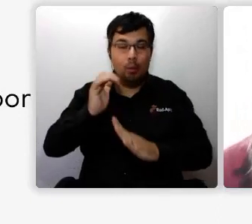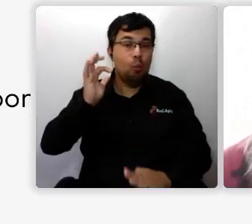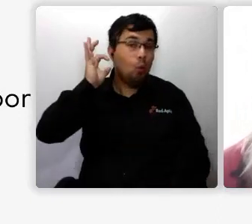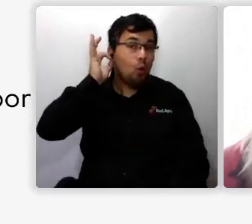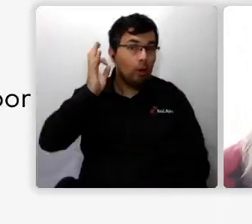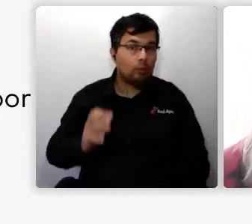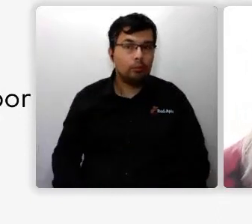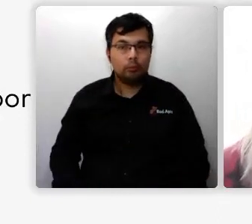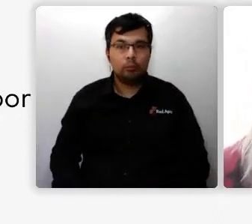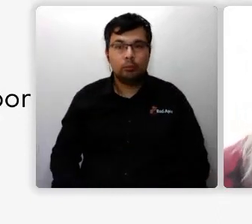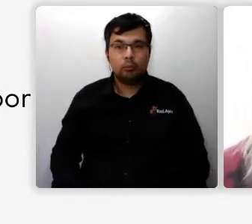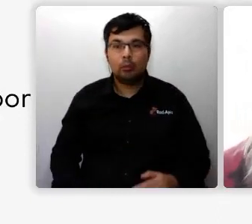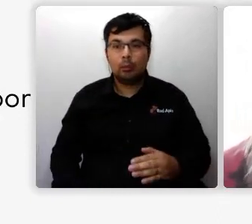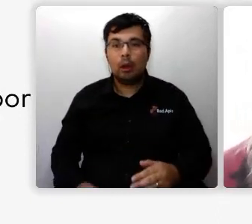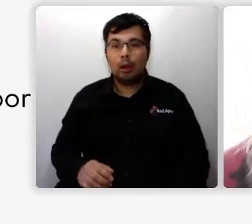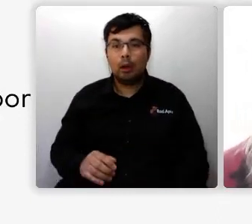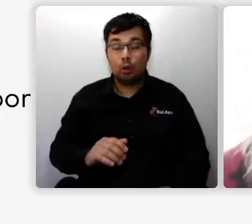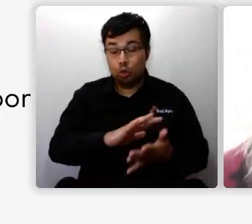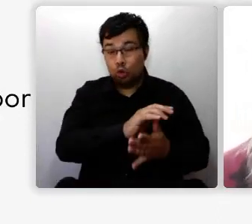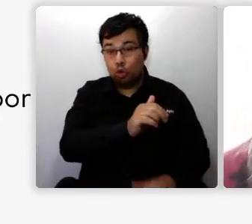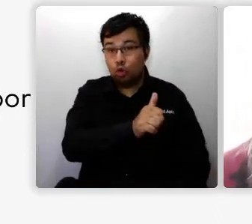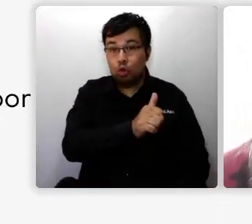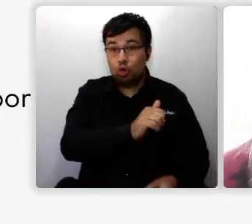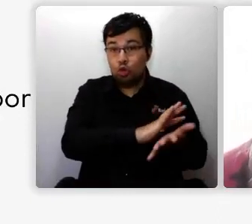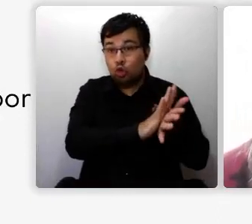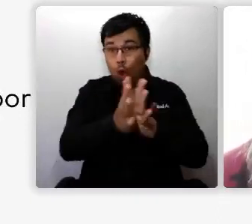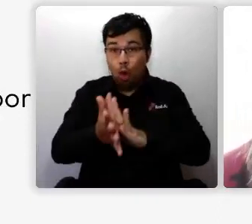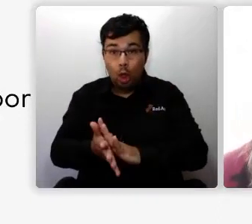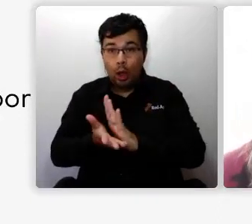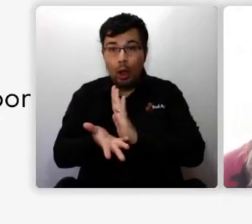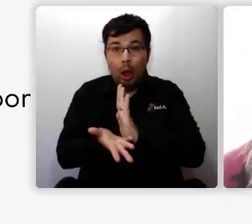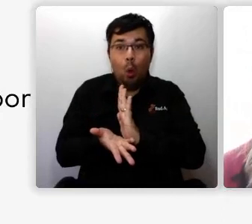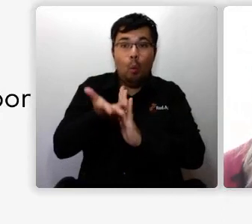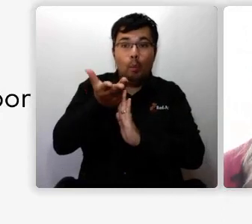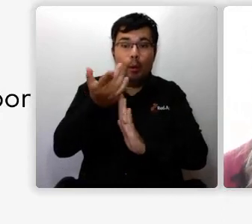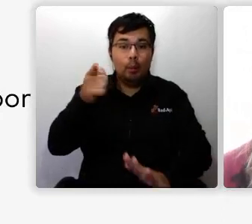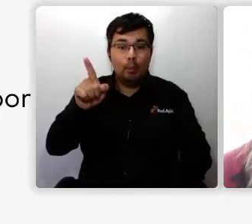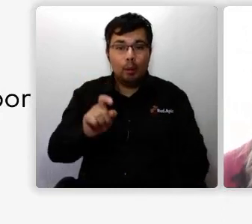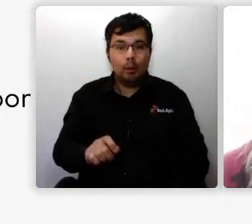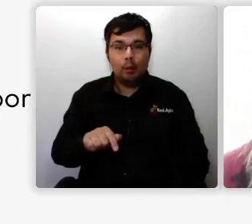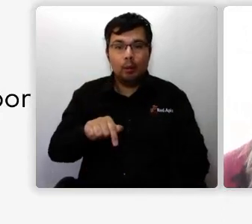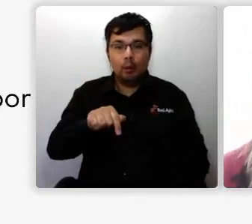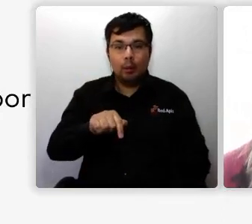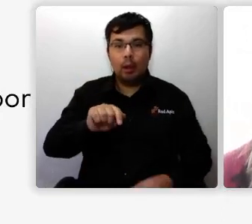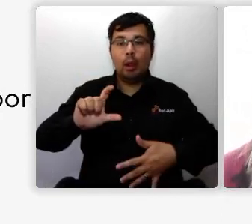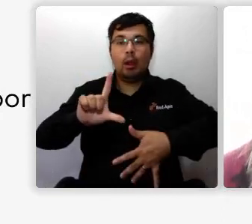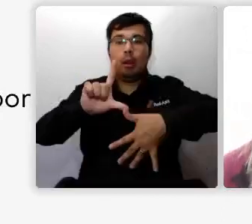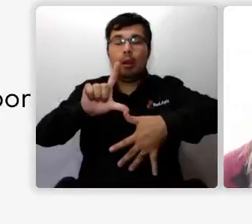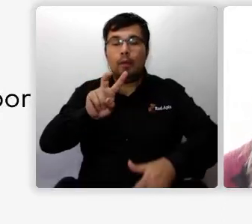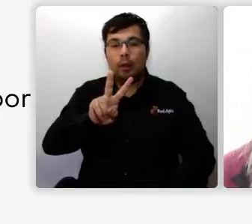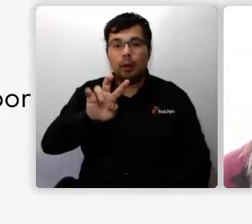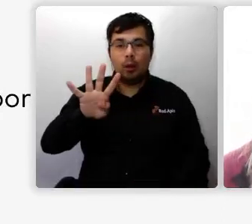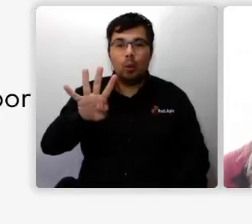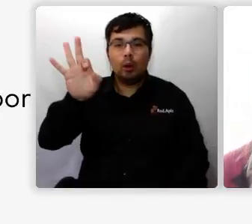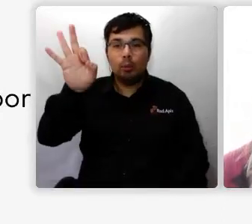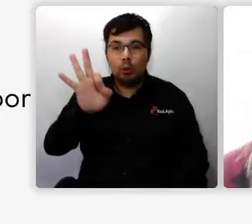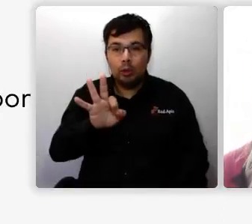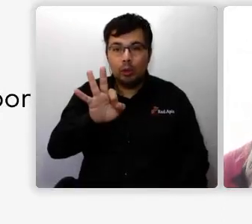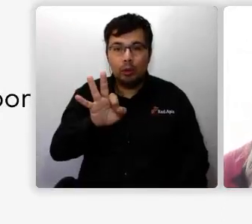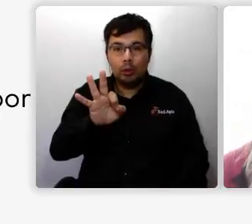hoy día en Chile, y solo esto lo quiero mencionar como dato, el 24% de las pymes son lideradas por